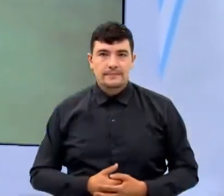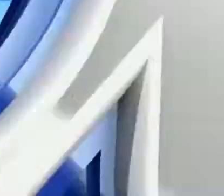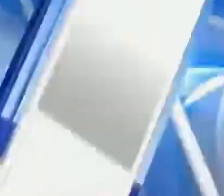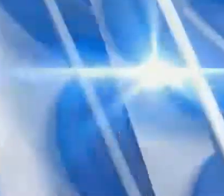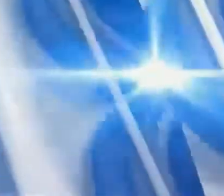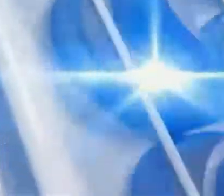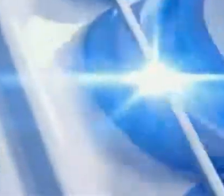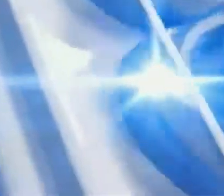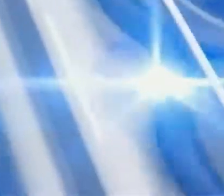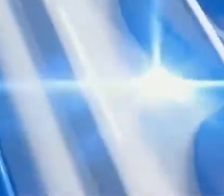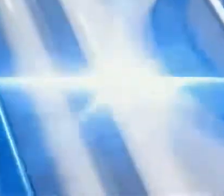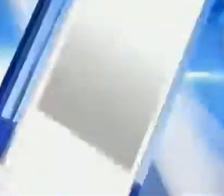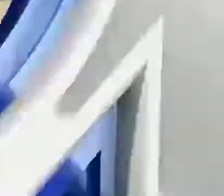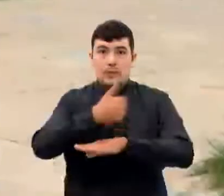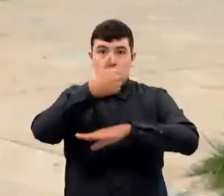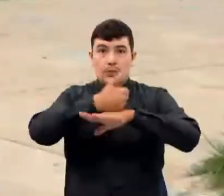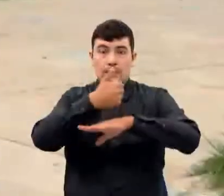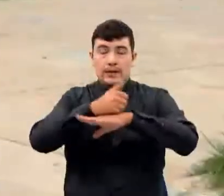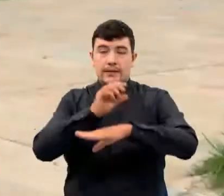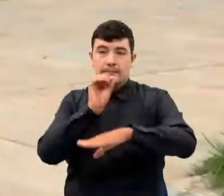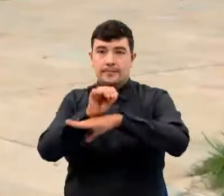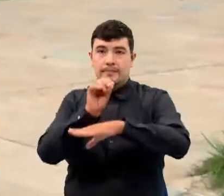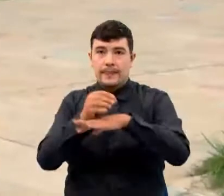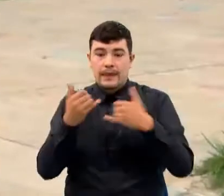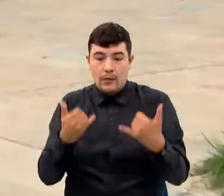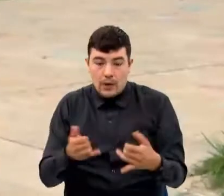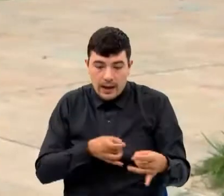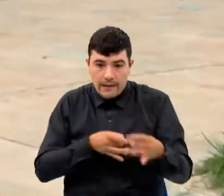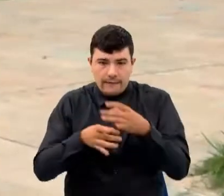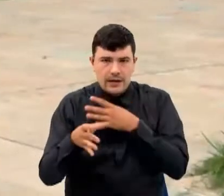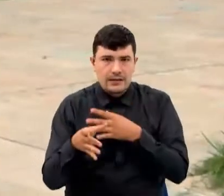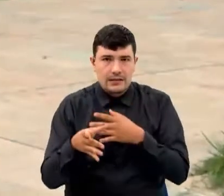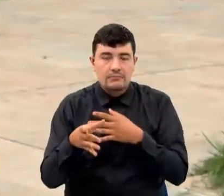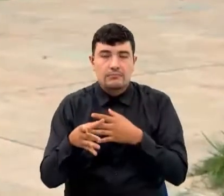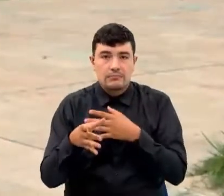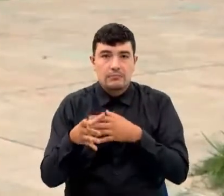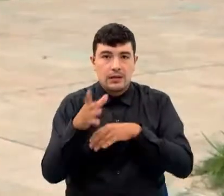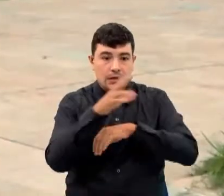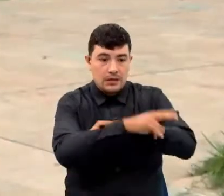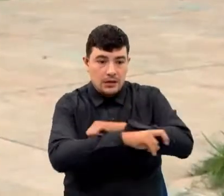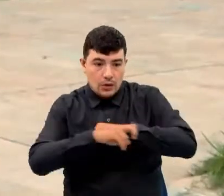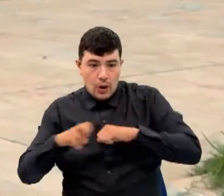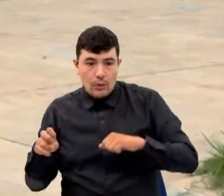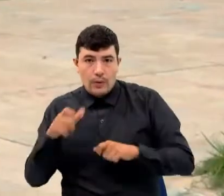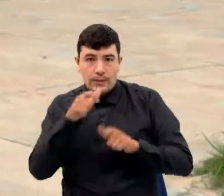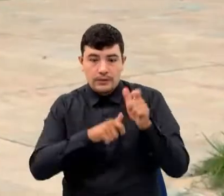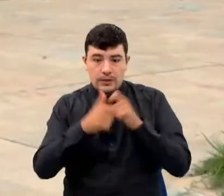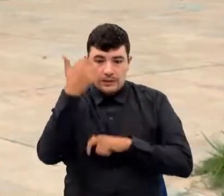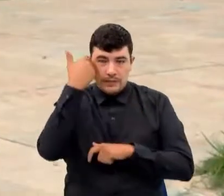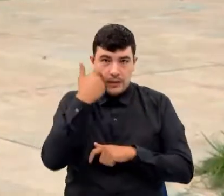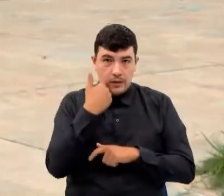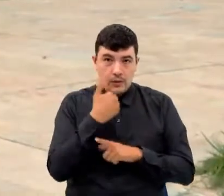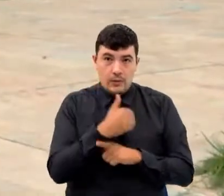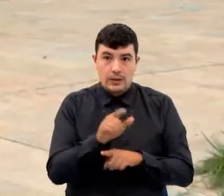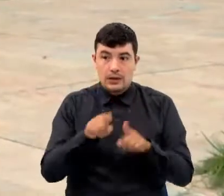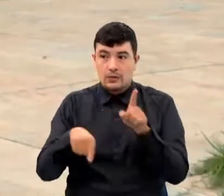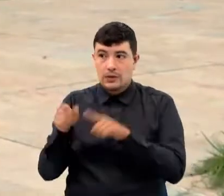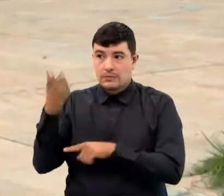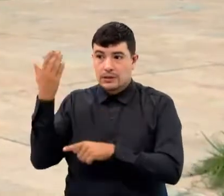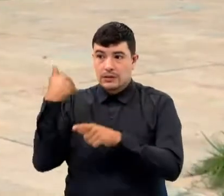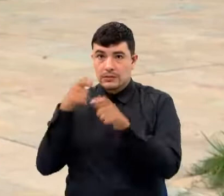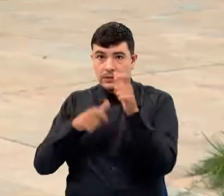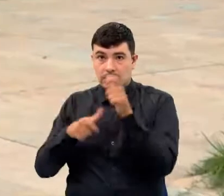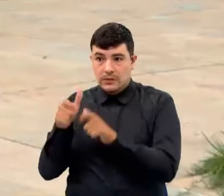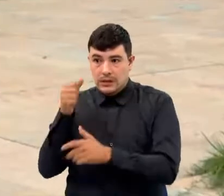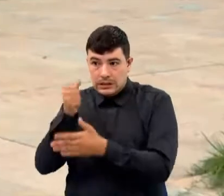Según las autoridades, se le apuesta que en estas fechas no se presente el rapto a menores que algunas personas han buscado y han